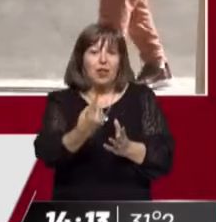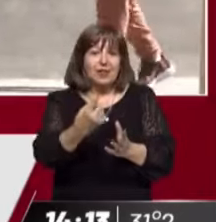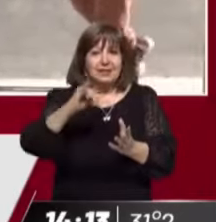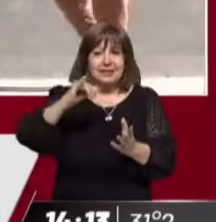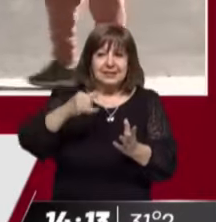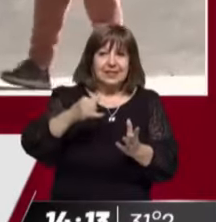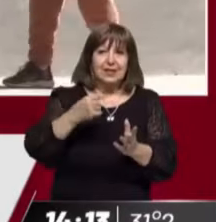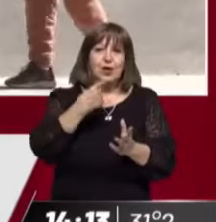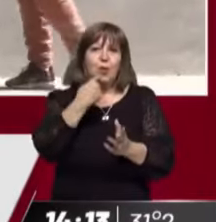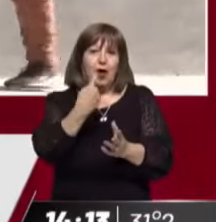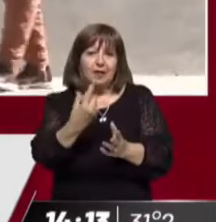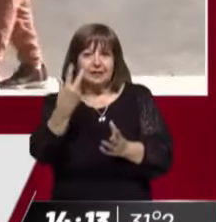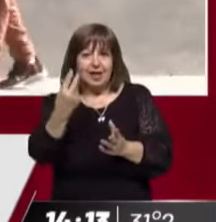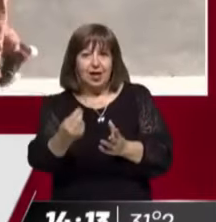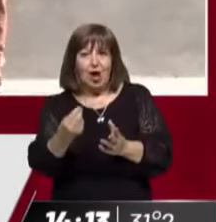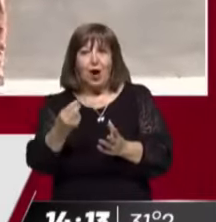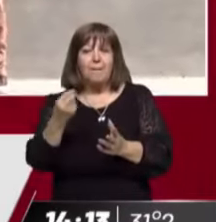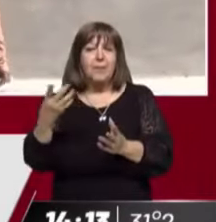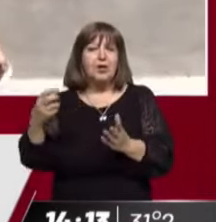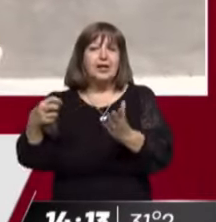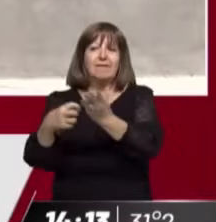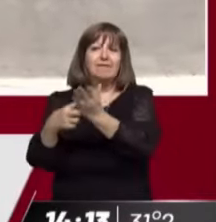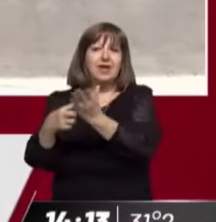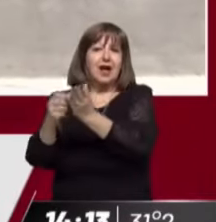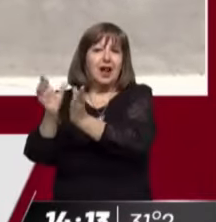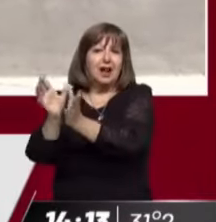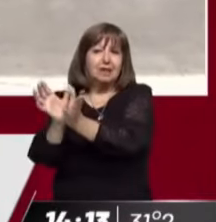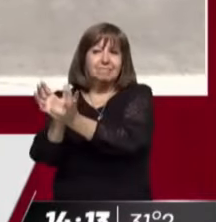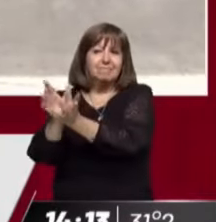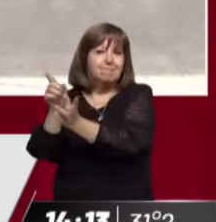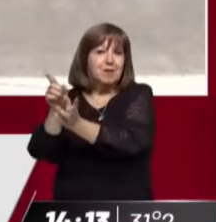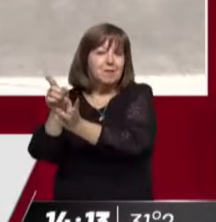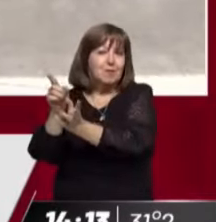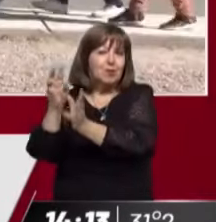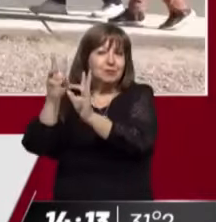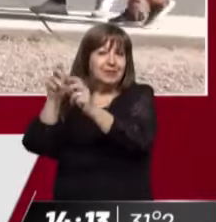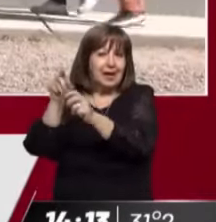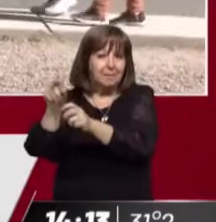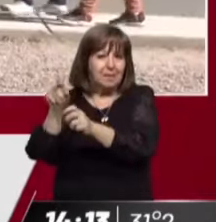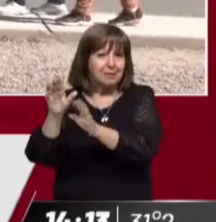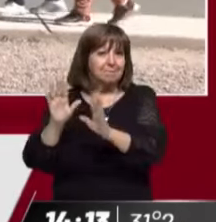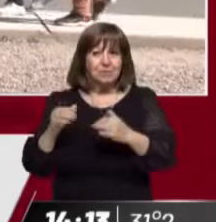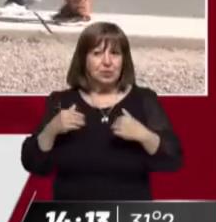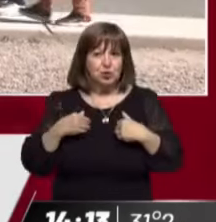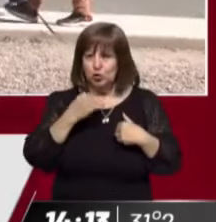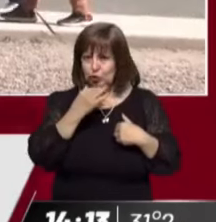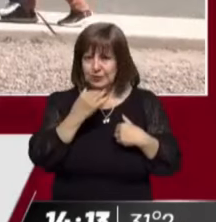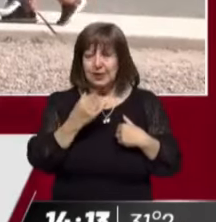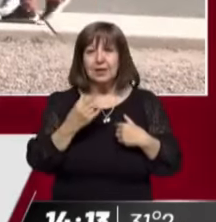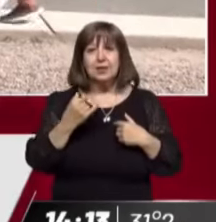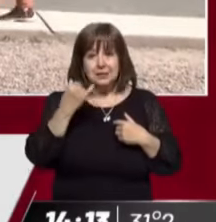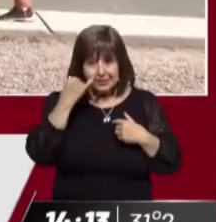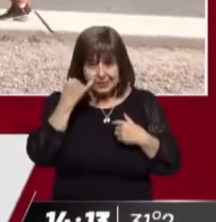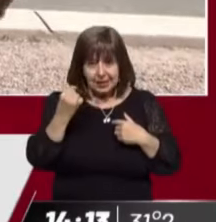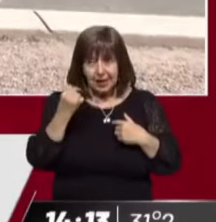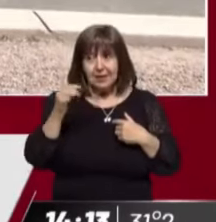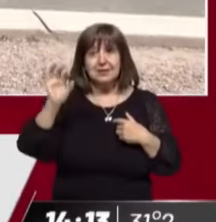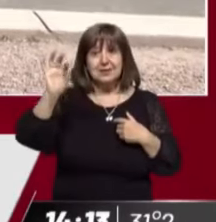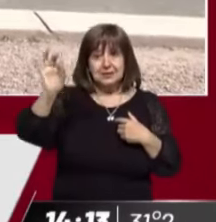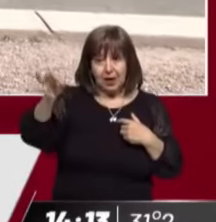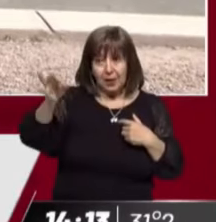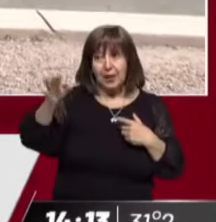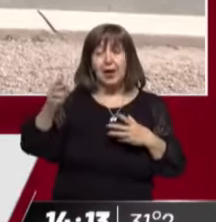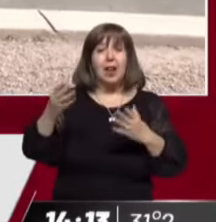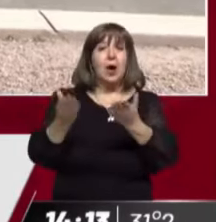o no, no estoy en conocimiento exacto, pero sé que ya la justicia ha